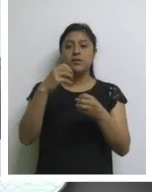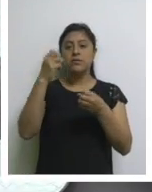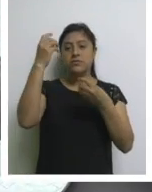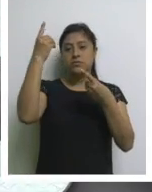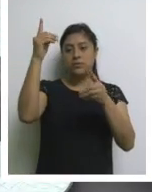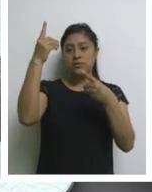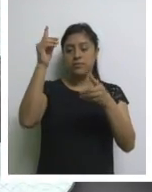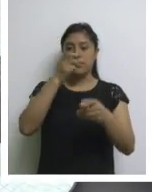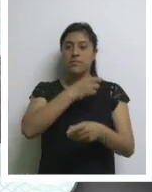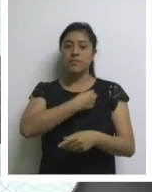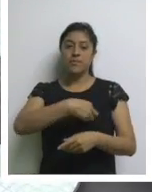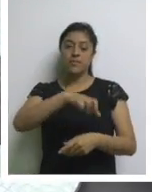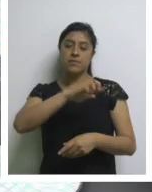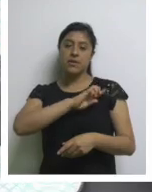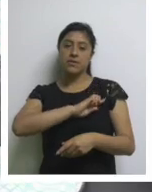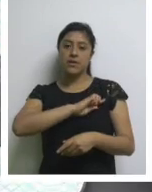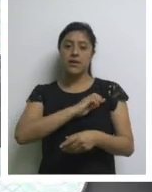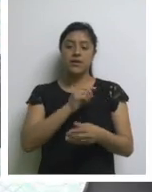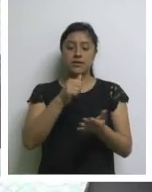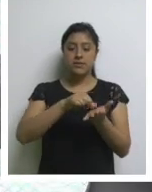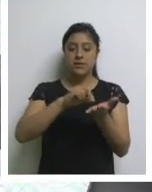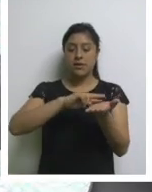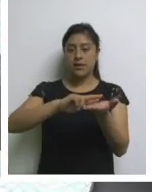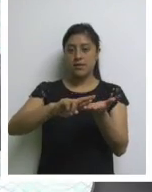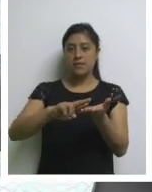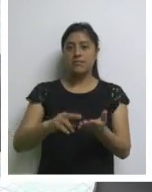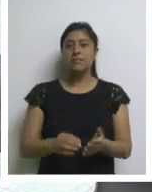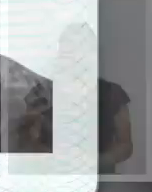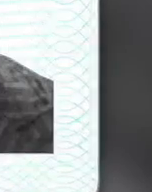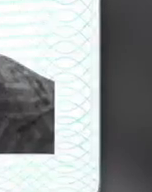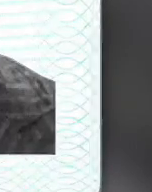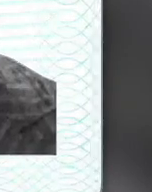hábiles después de la fecha de enrolamiento.